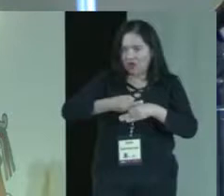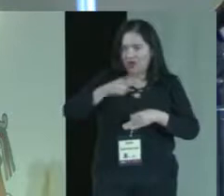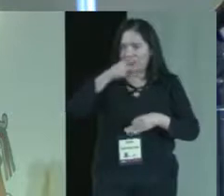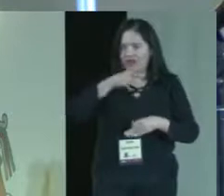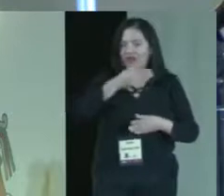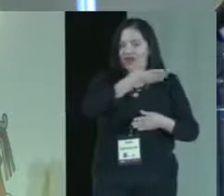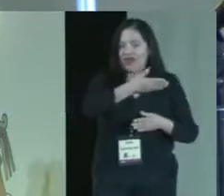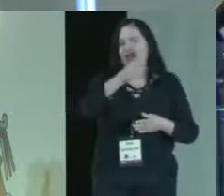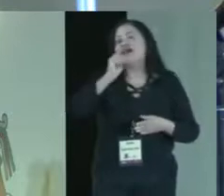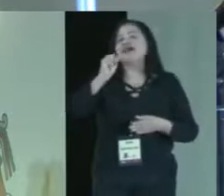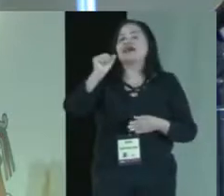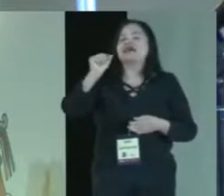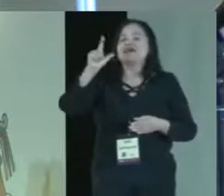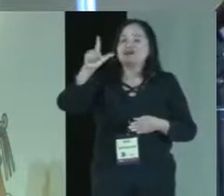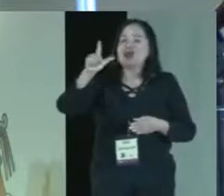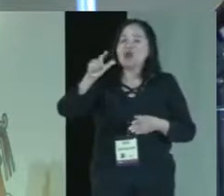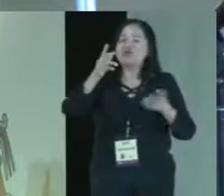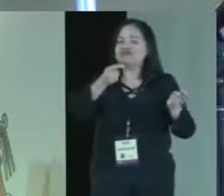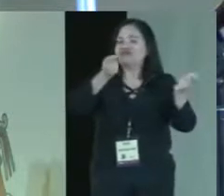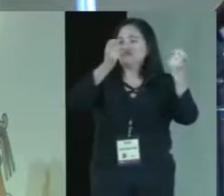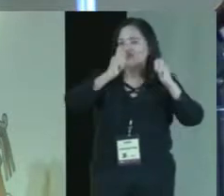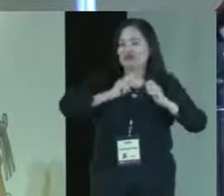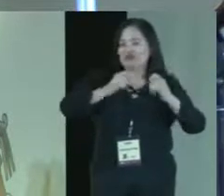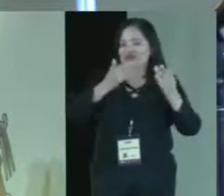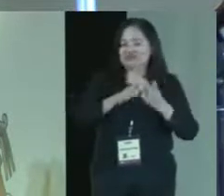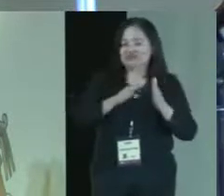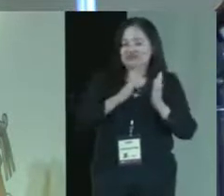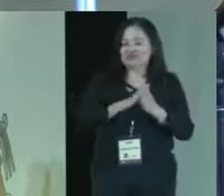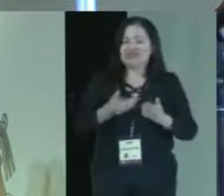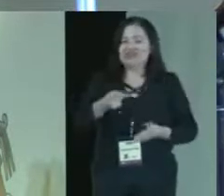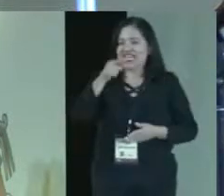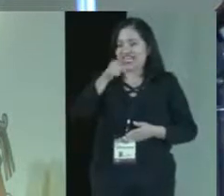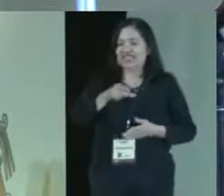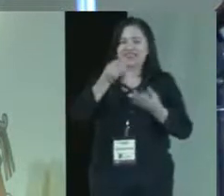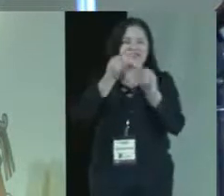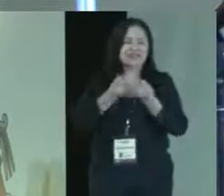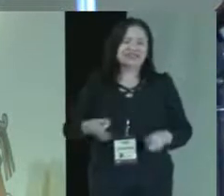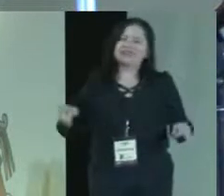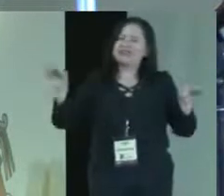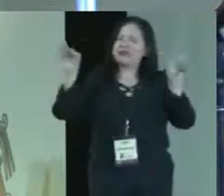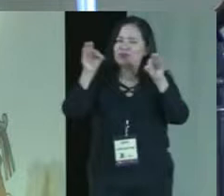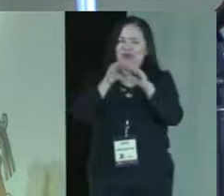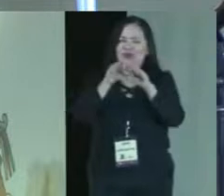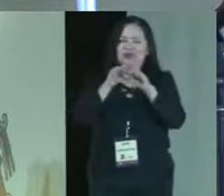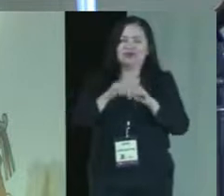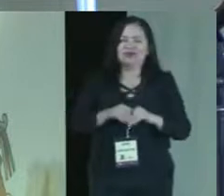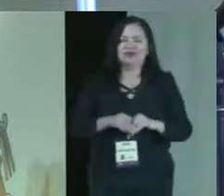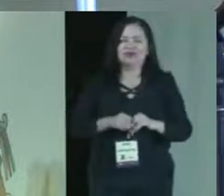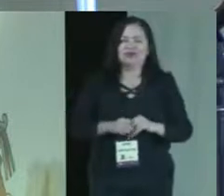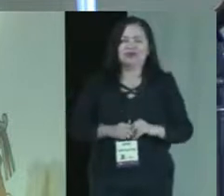la gran oportunidad de tenerla. Era y es fundamental.